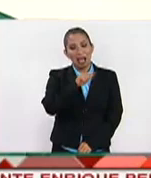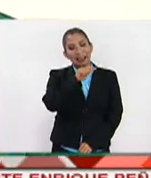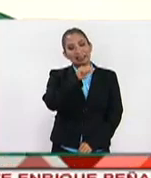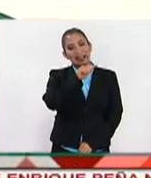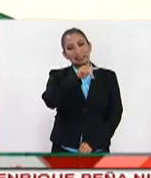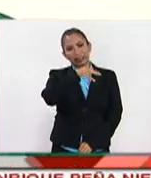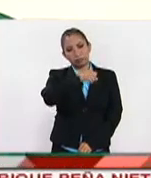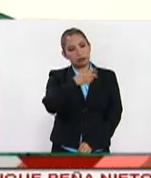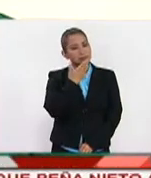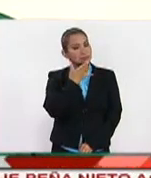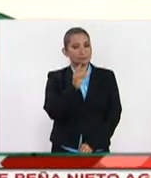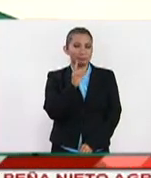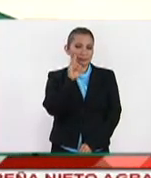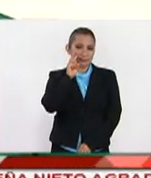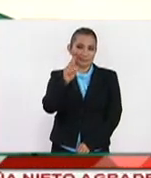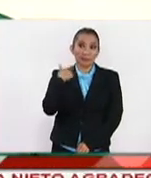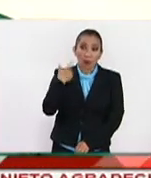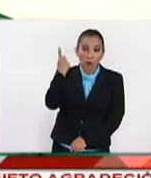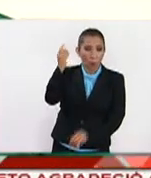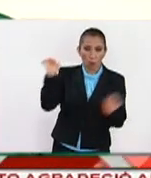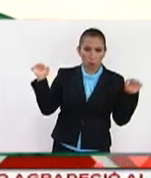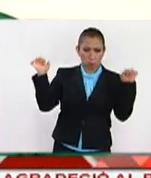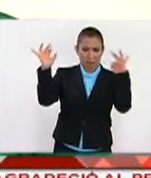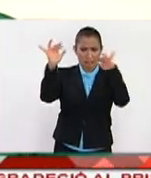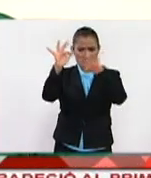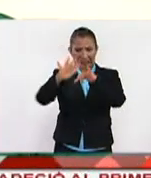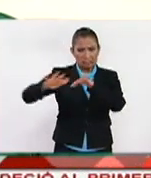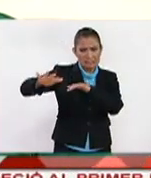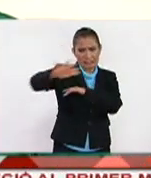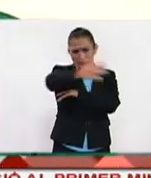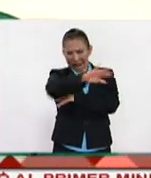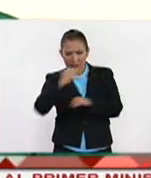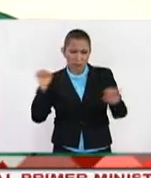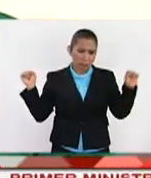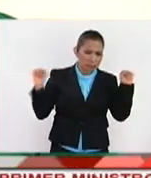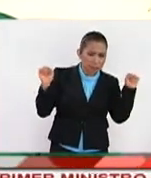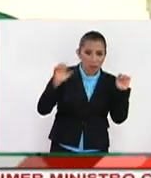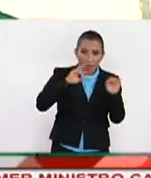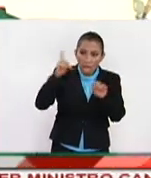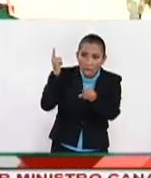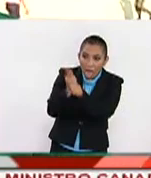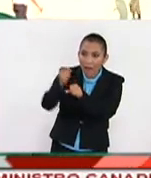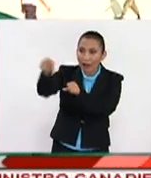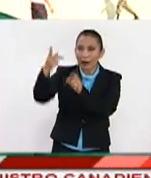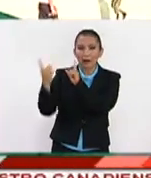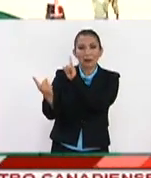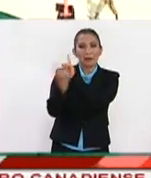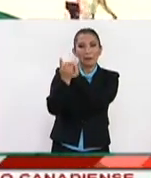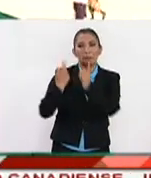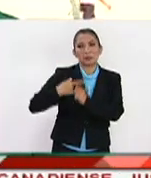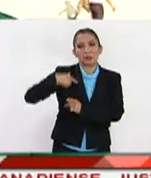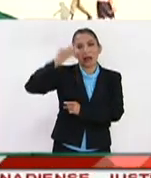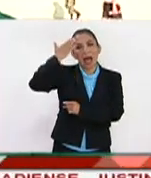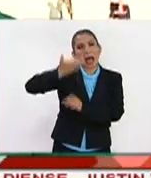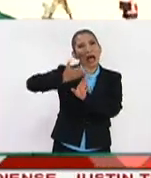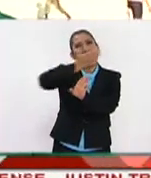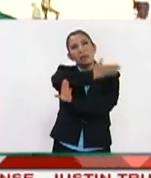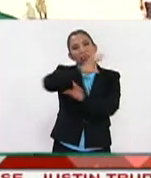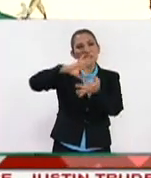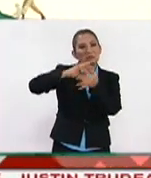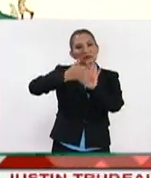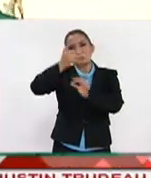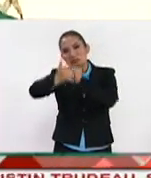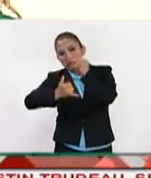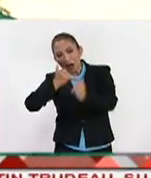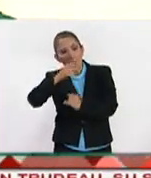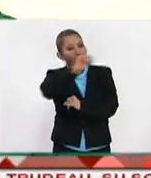esa facilidad de que en un evento de ruta puedes encontrarte con atletas que han participado en Juegos